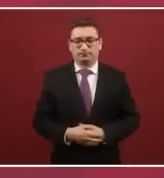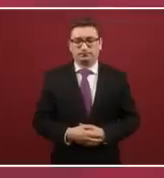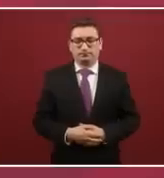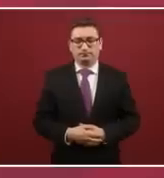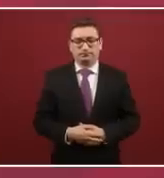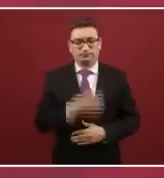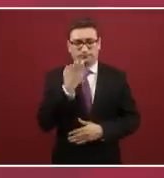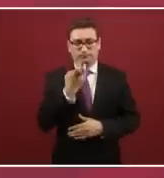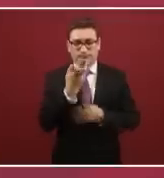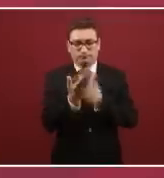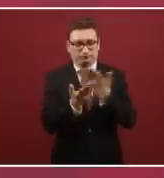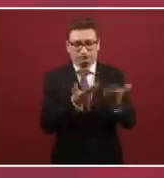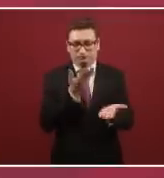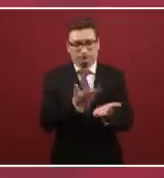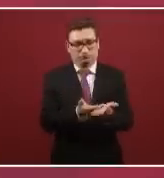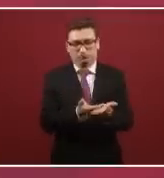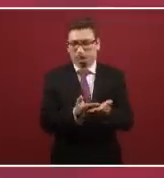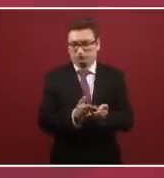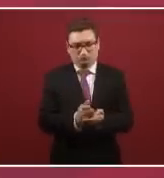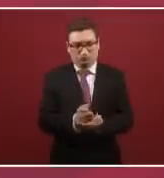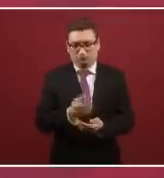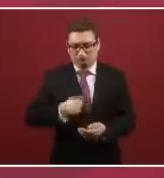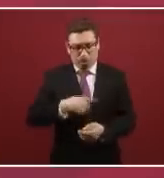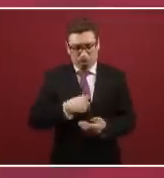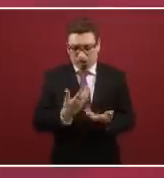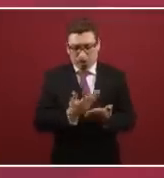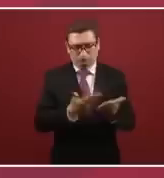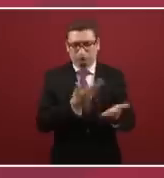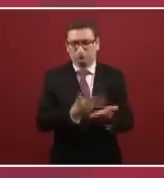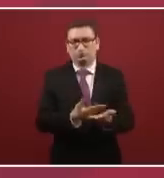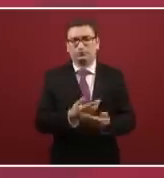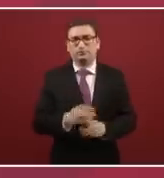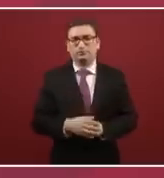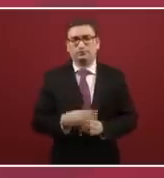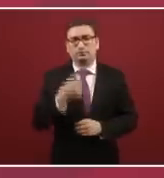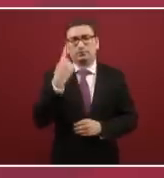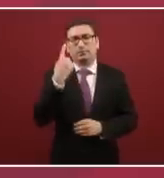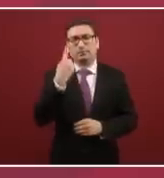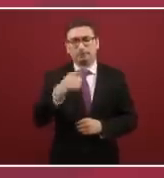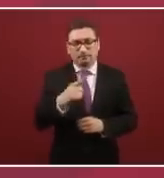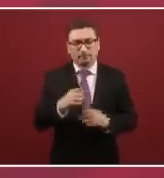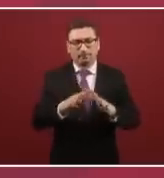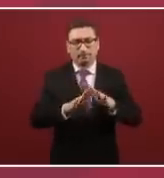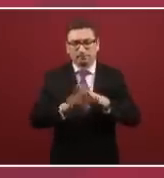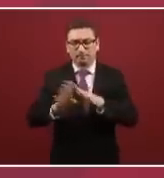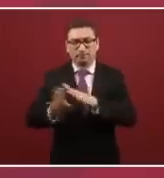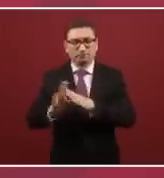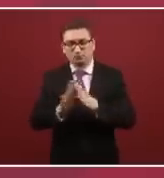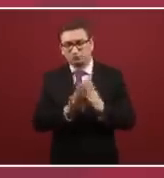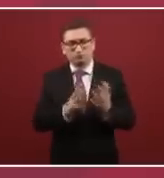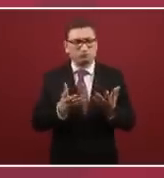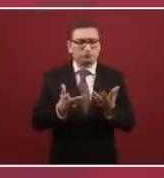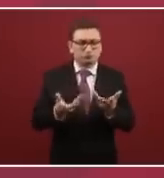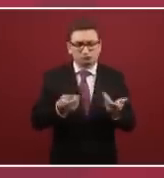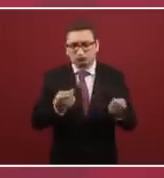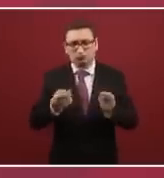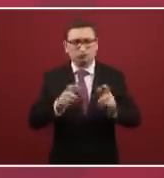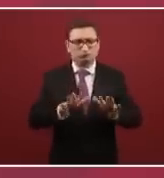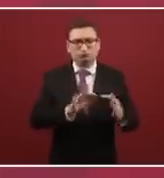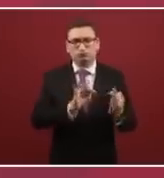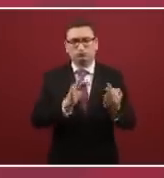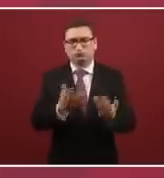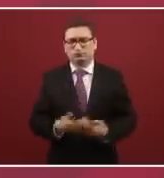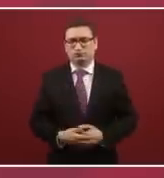La propuesta que estamos haciendo para enfrentar el fenómeno